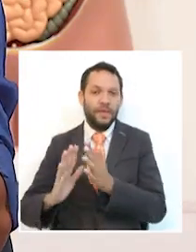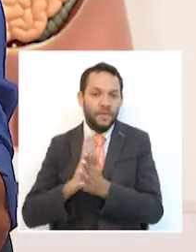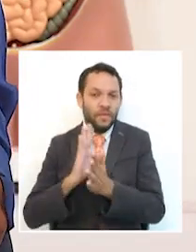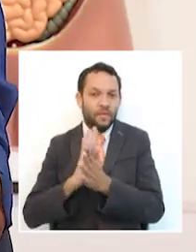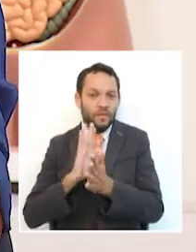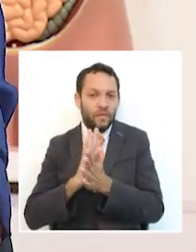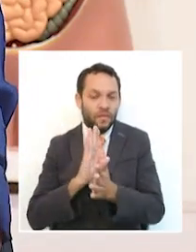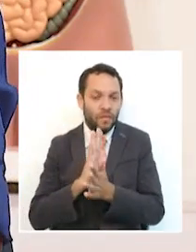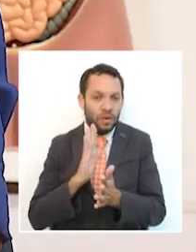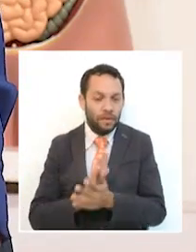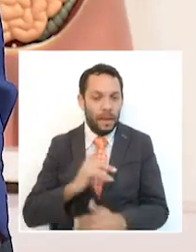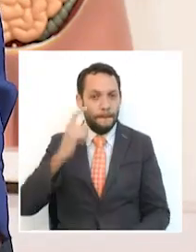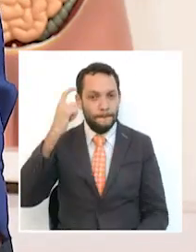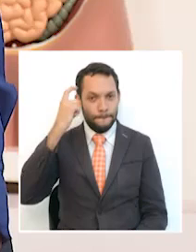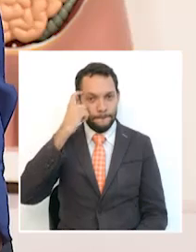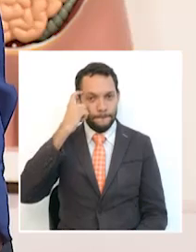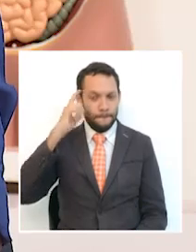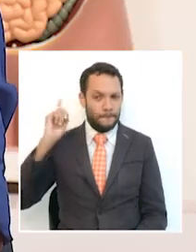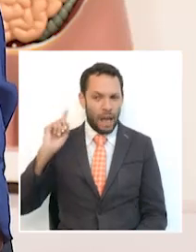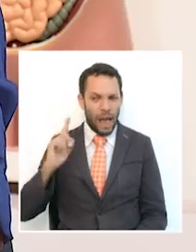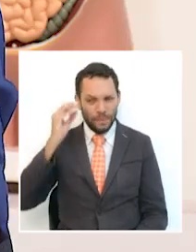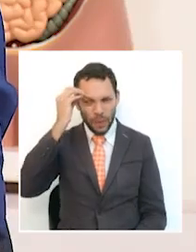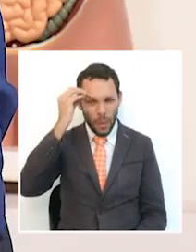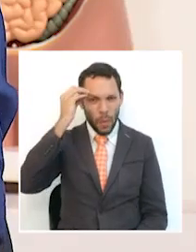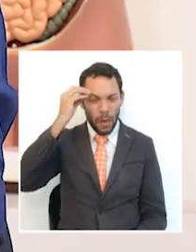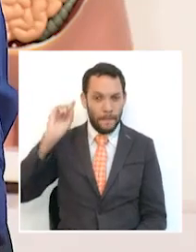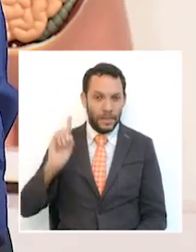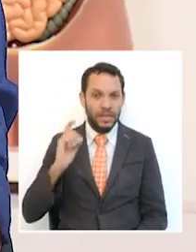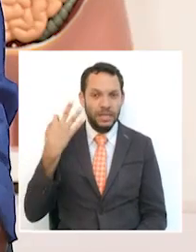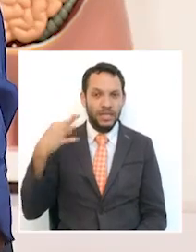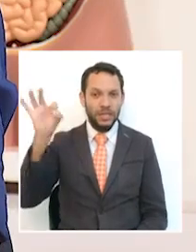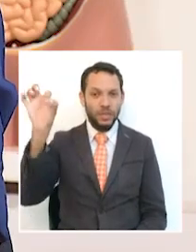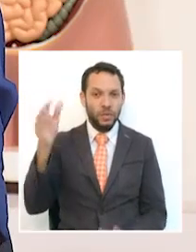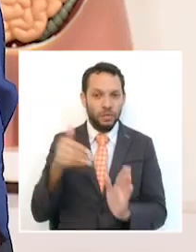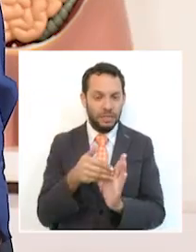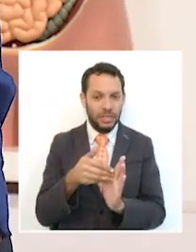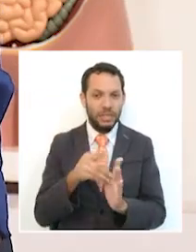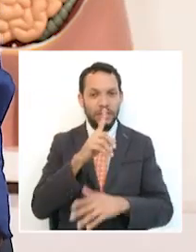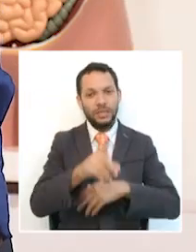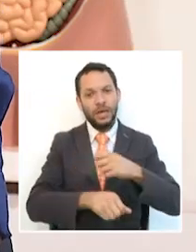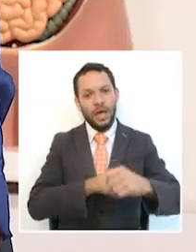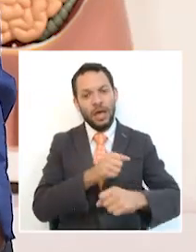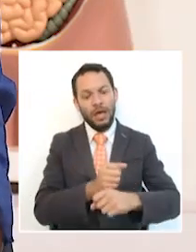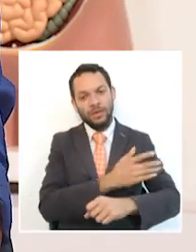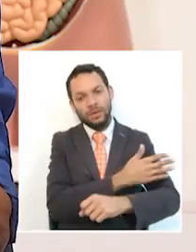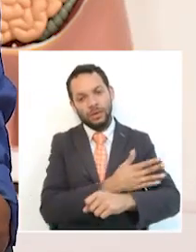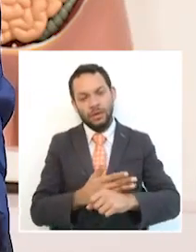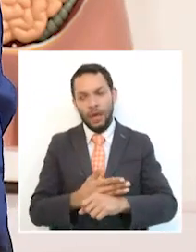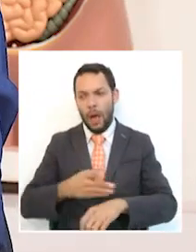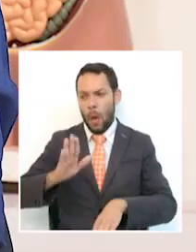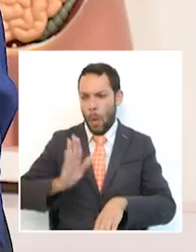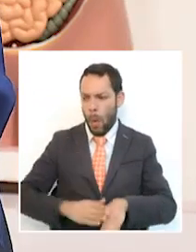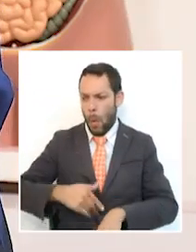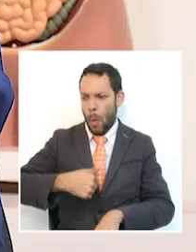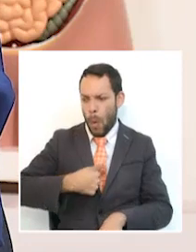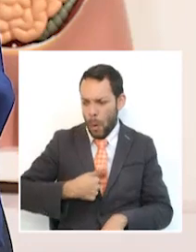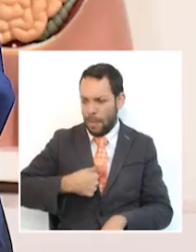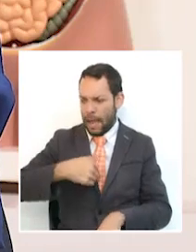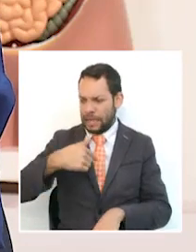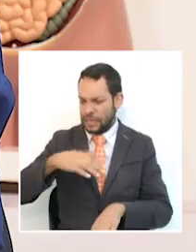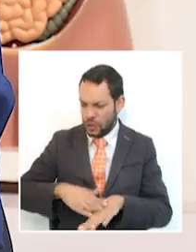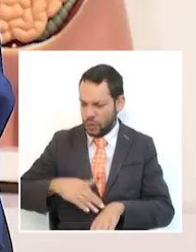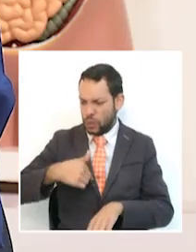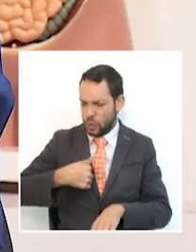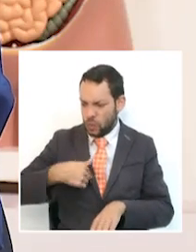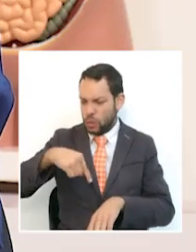en nuestro chip ya tenemos hace 18.000 años que es miedo y culpa de eso de que por mi culpa por mi culpa para nada yo soy inteligente